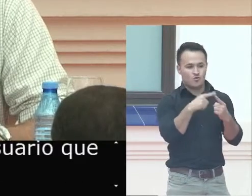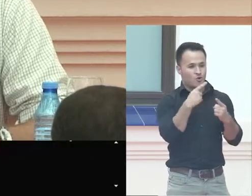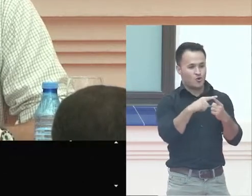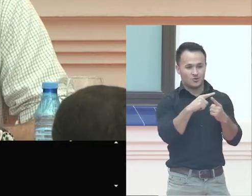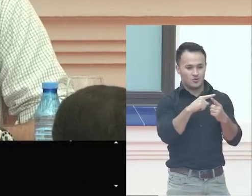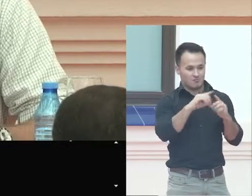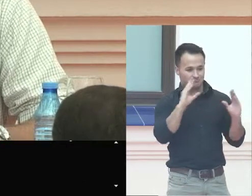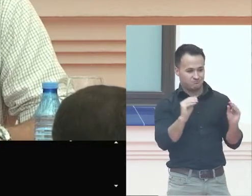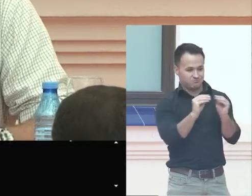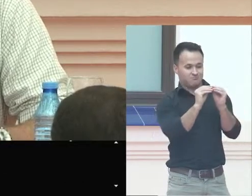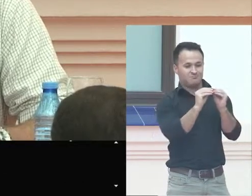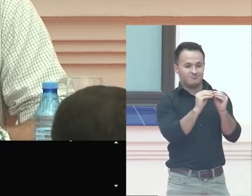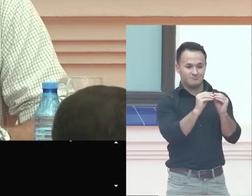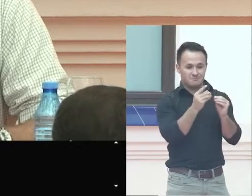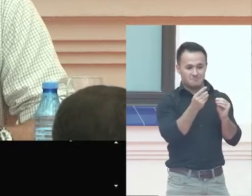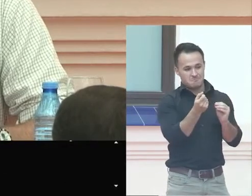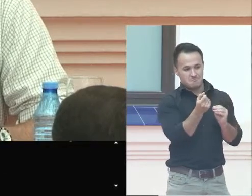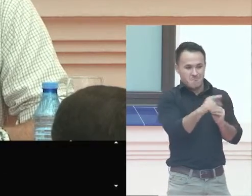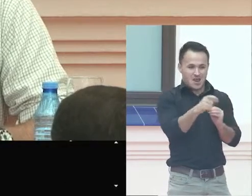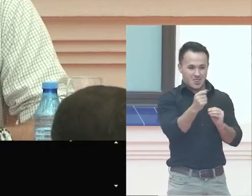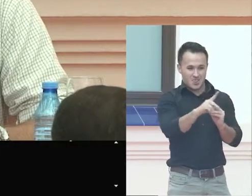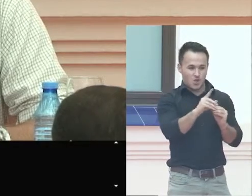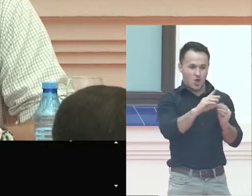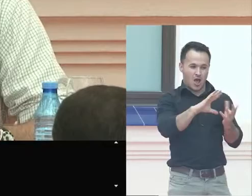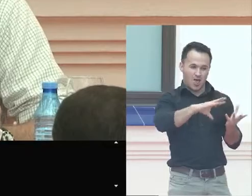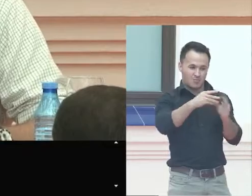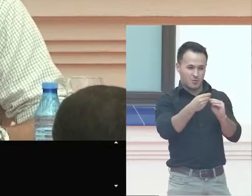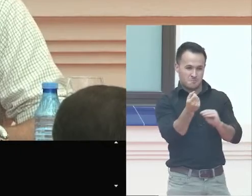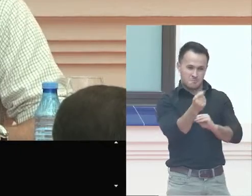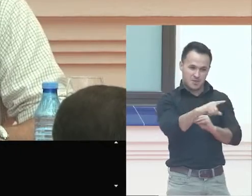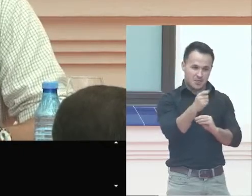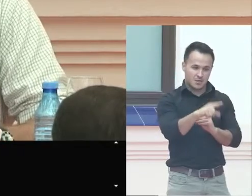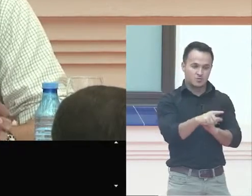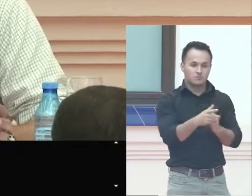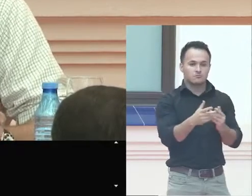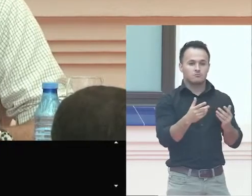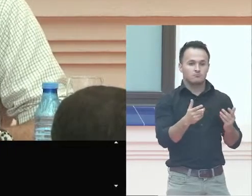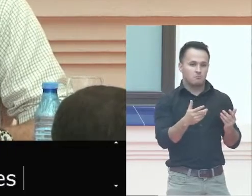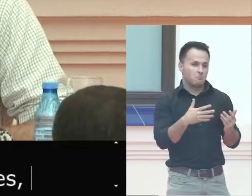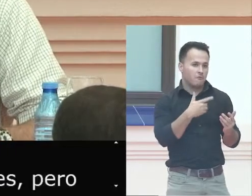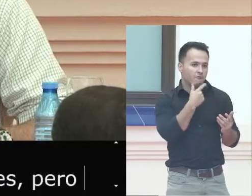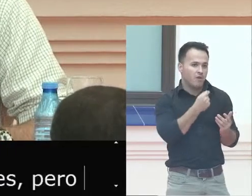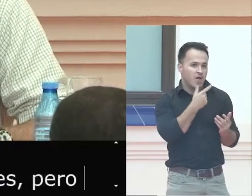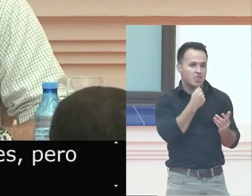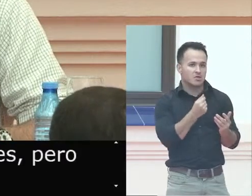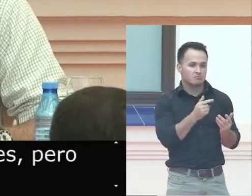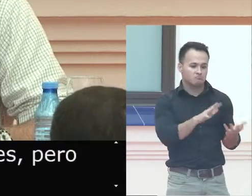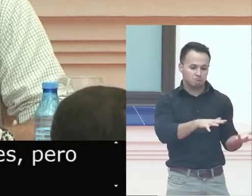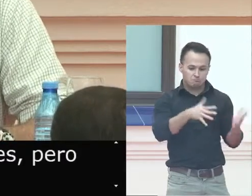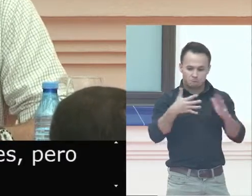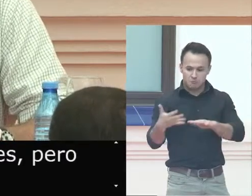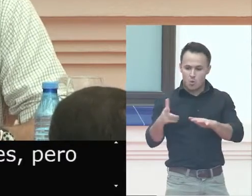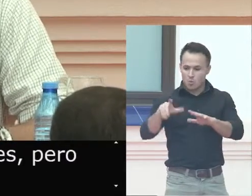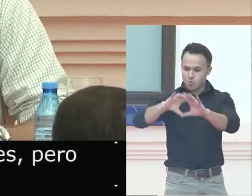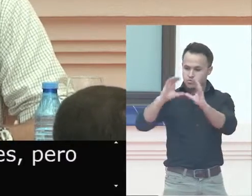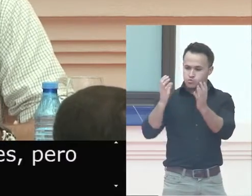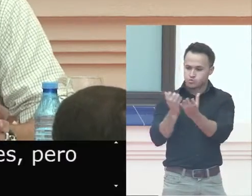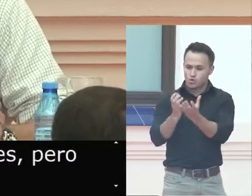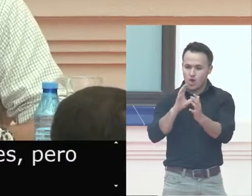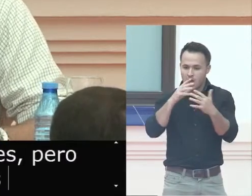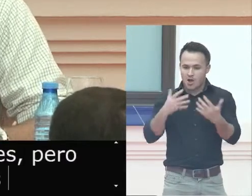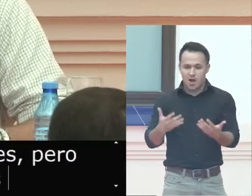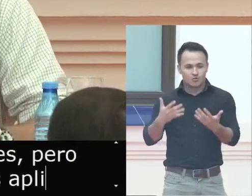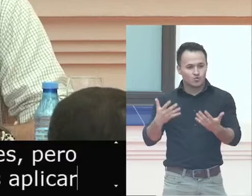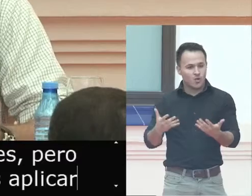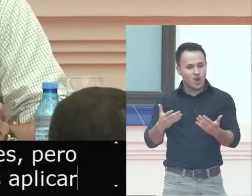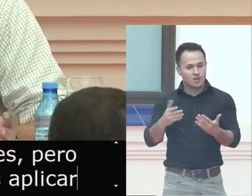accesibilidad parecidos, hubo adaptaciones, pero son parecidos, por lo tanto es fácil aplicarlos en un mundo como el de hoy, en el que